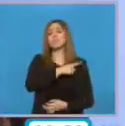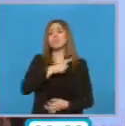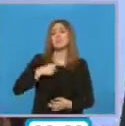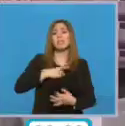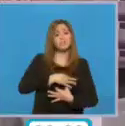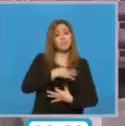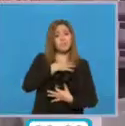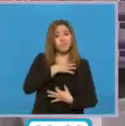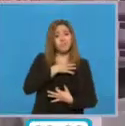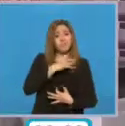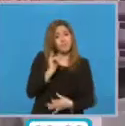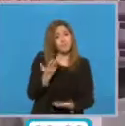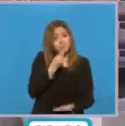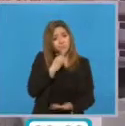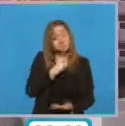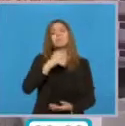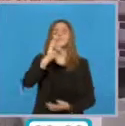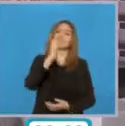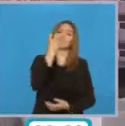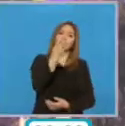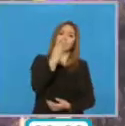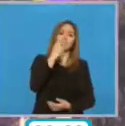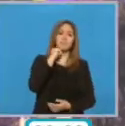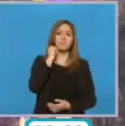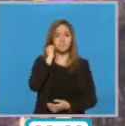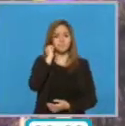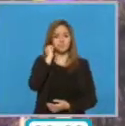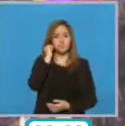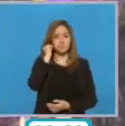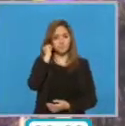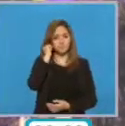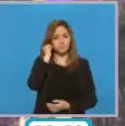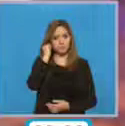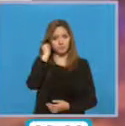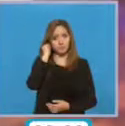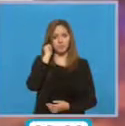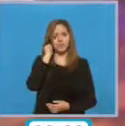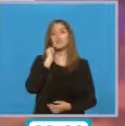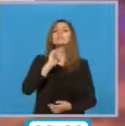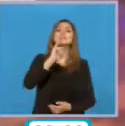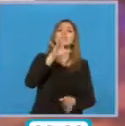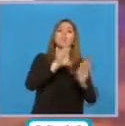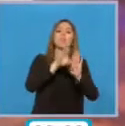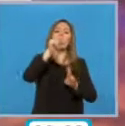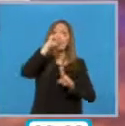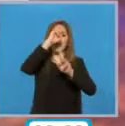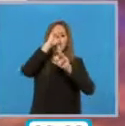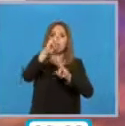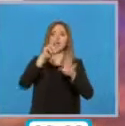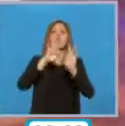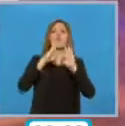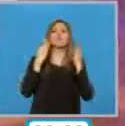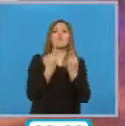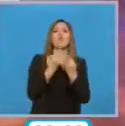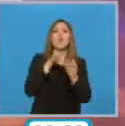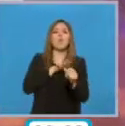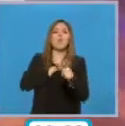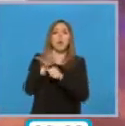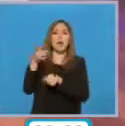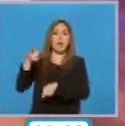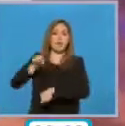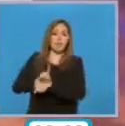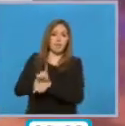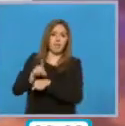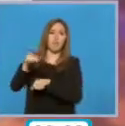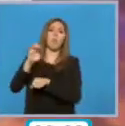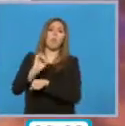Sí, exactamente, sí. Y justo es el respeto de la ocasión, ¿no? Que es otra de nuestras reglas. Cuando nosotros respetamos